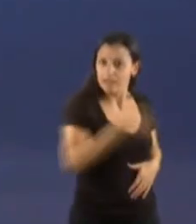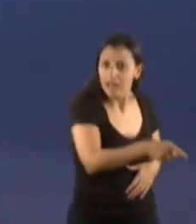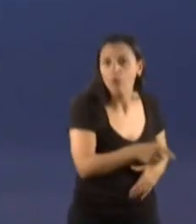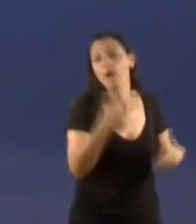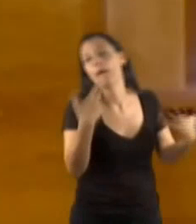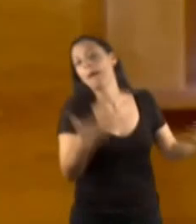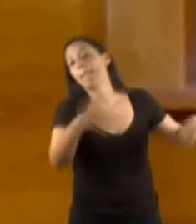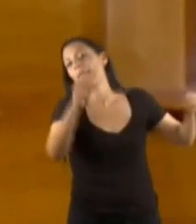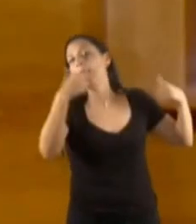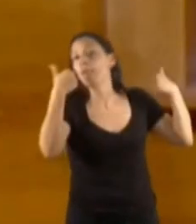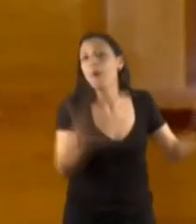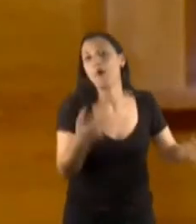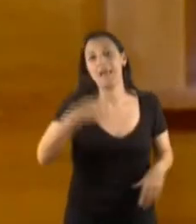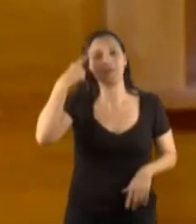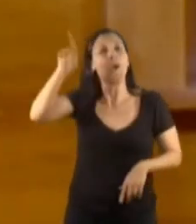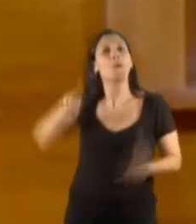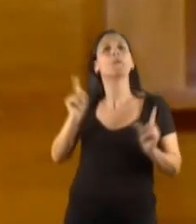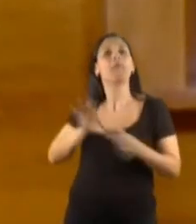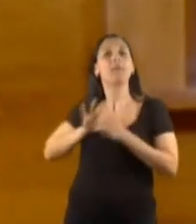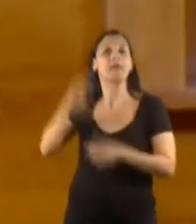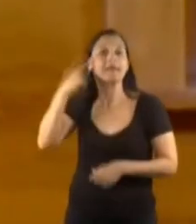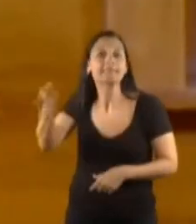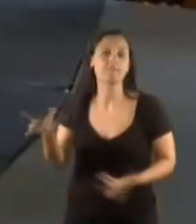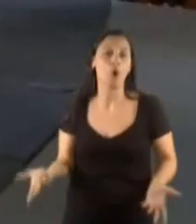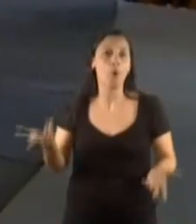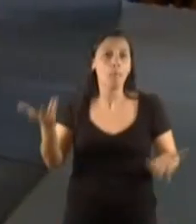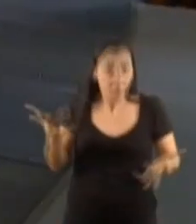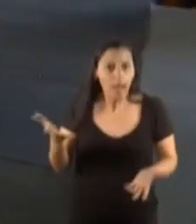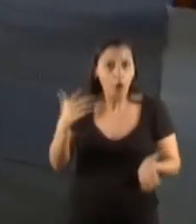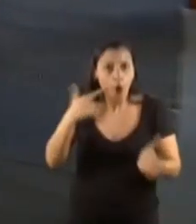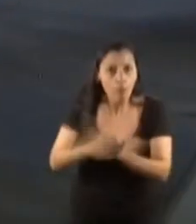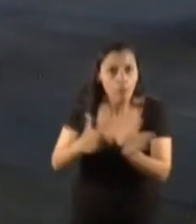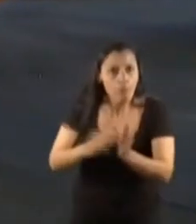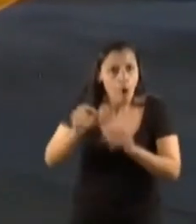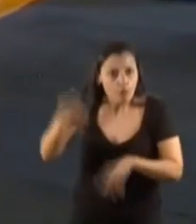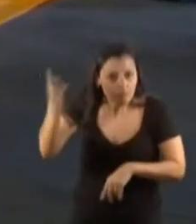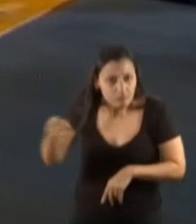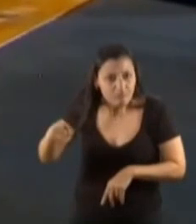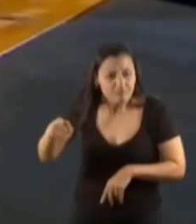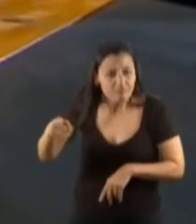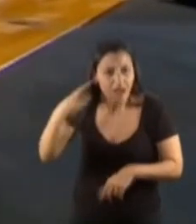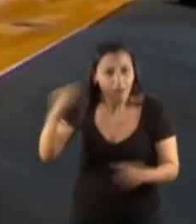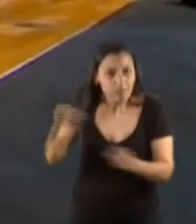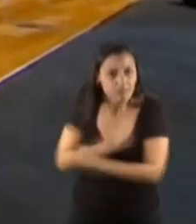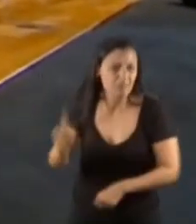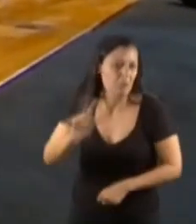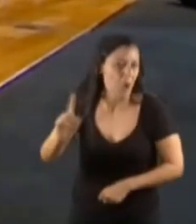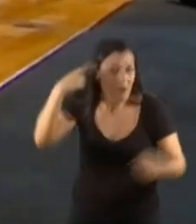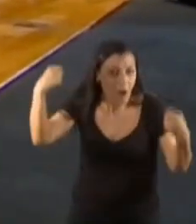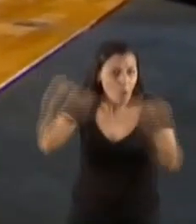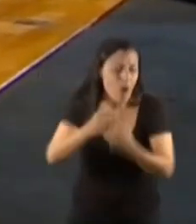piensan así Pero eso no los justifica eh eso solo los hace más atroces